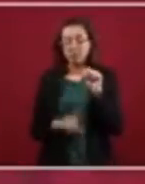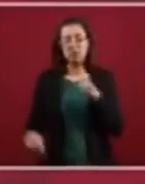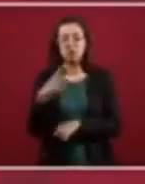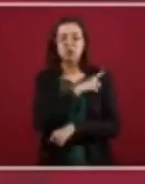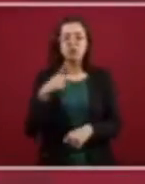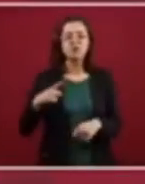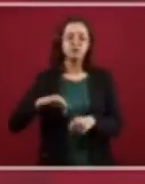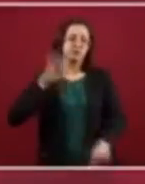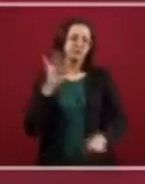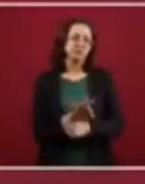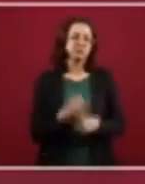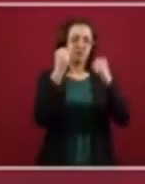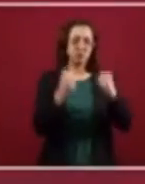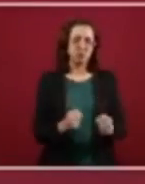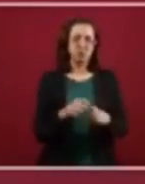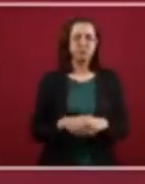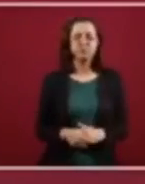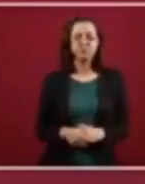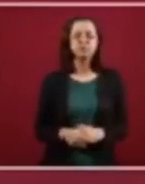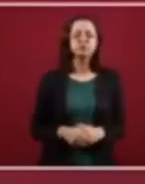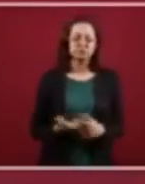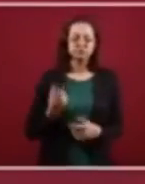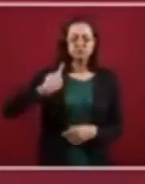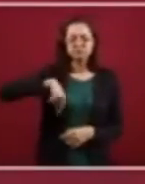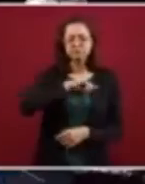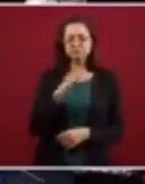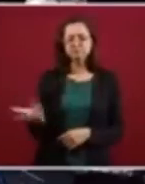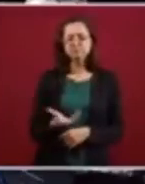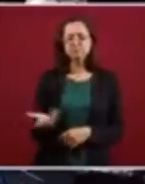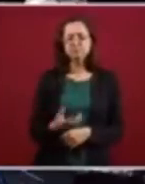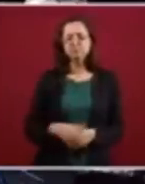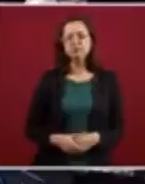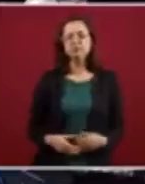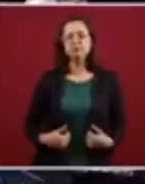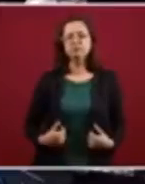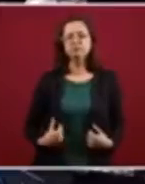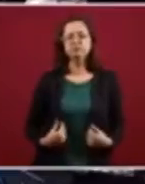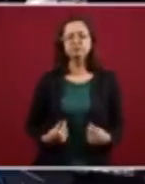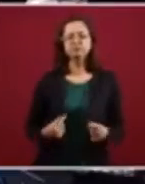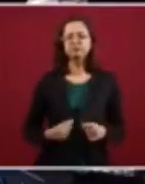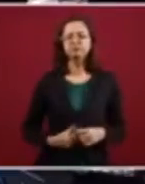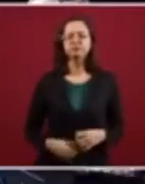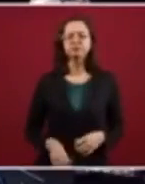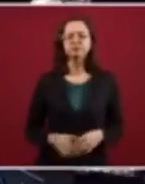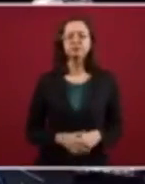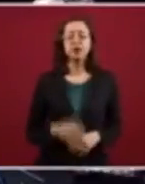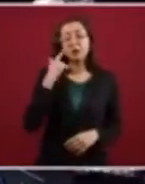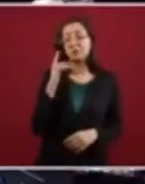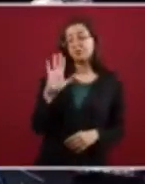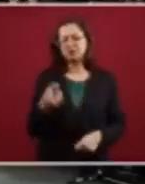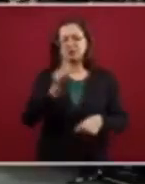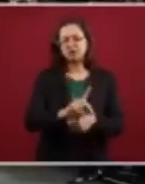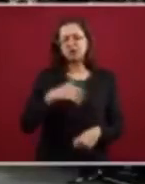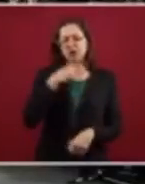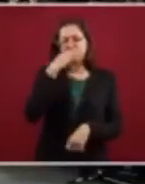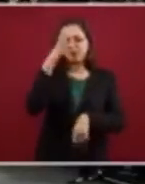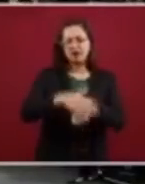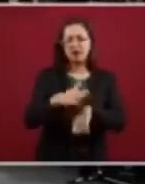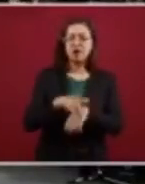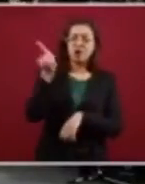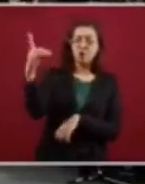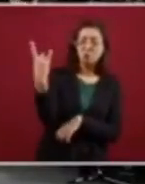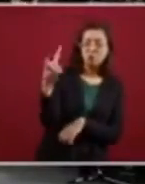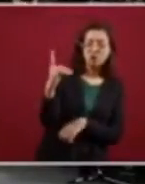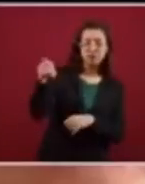garantizar su integridad. Y es lo que vamos a hacer. Ya veremos qué solicita, tampoco sé si lo va a solicitar. Las electorales de